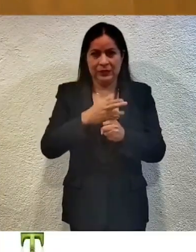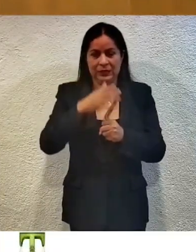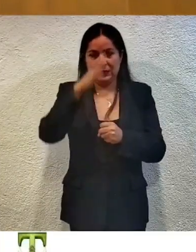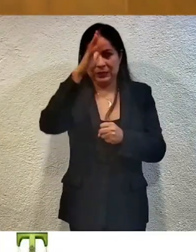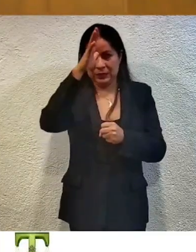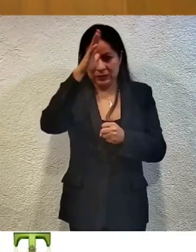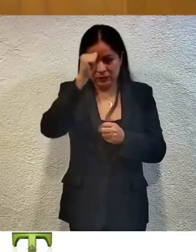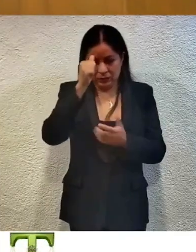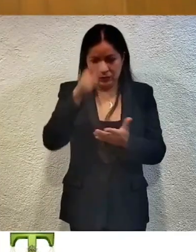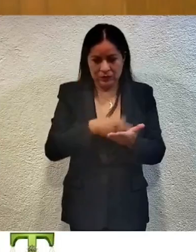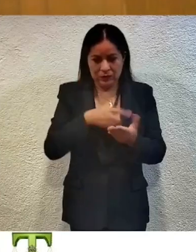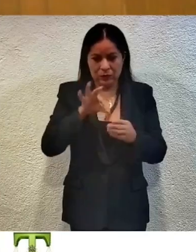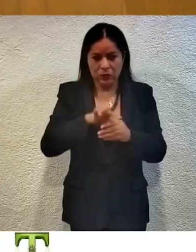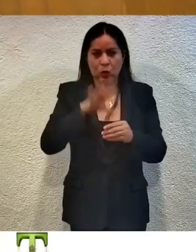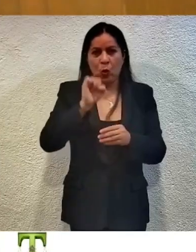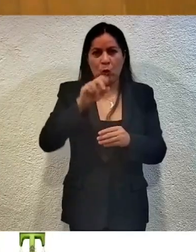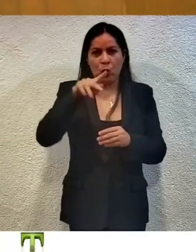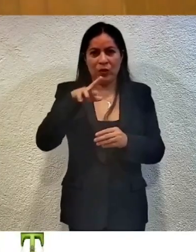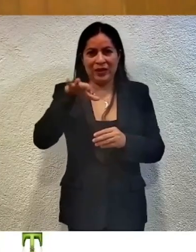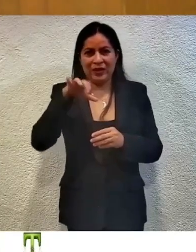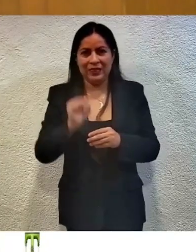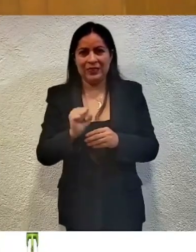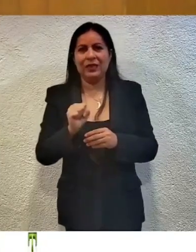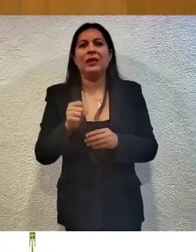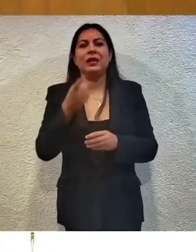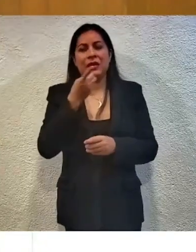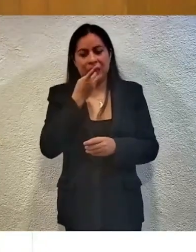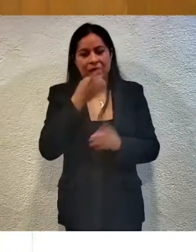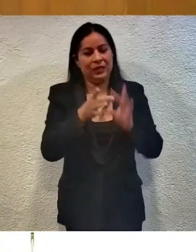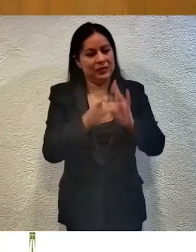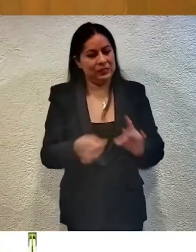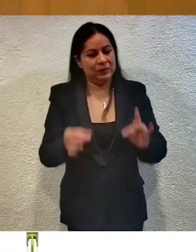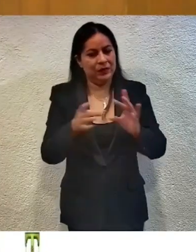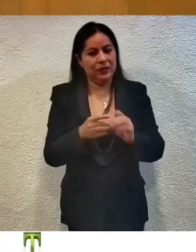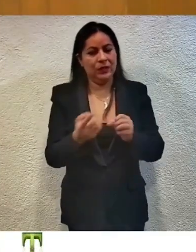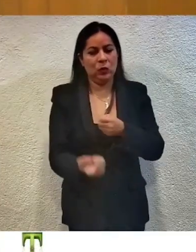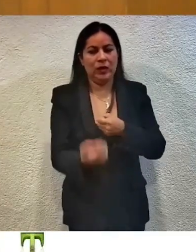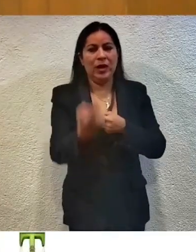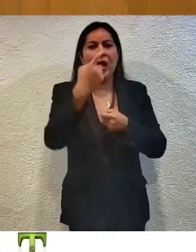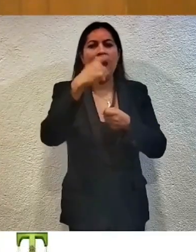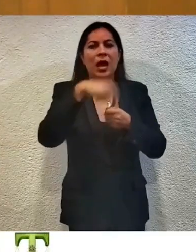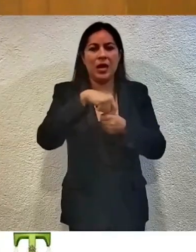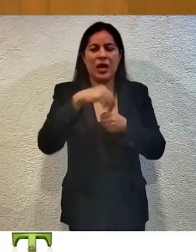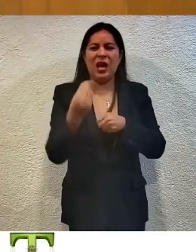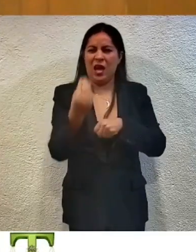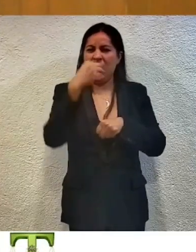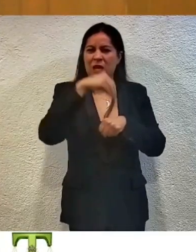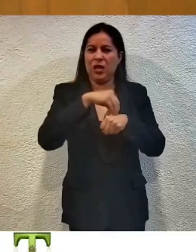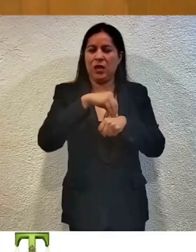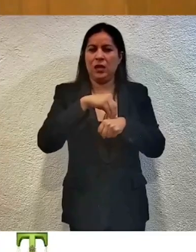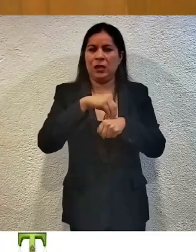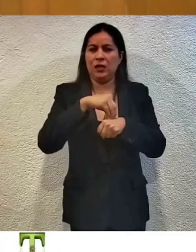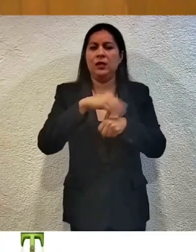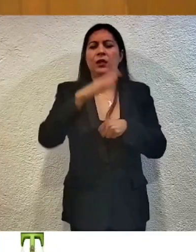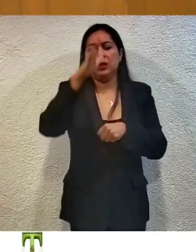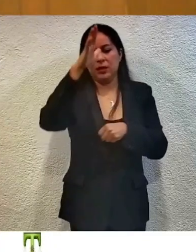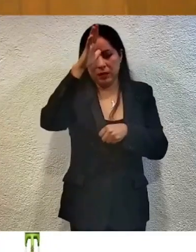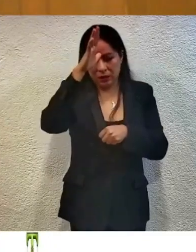el voto concurrente que anuncié y con el agregado de que